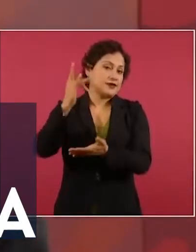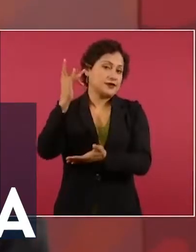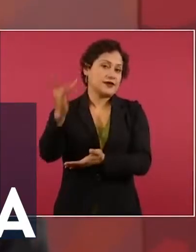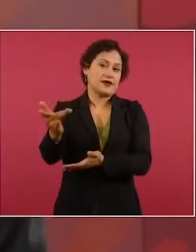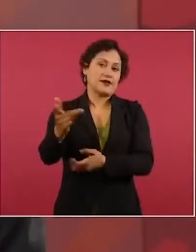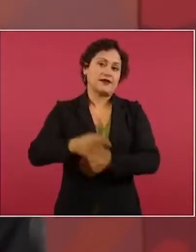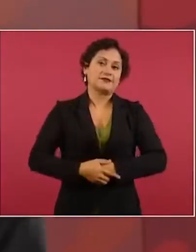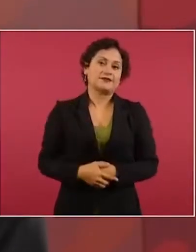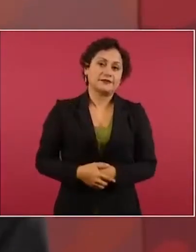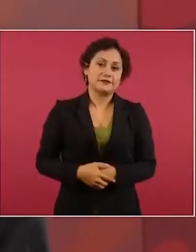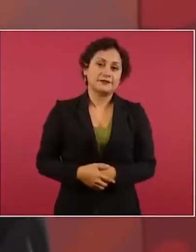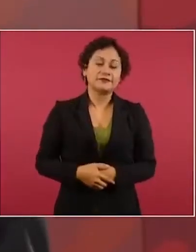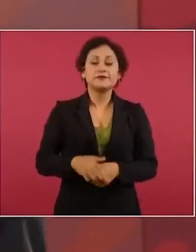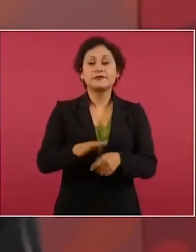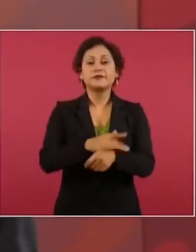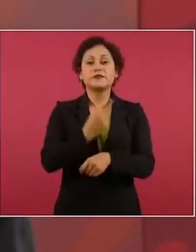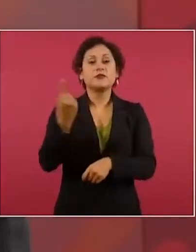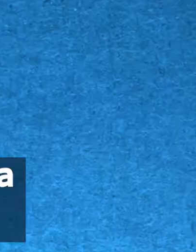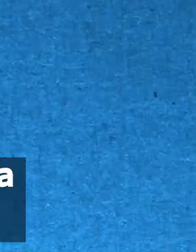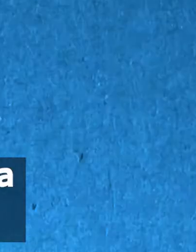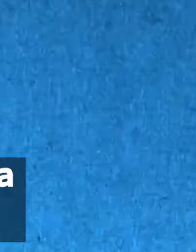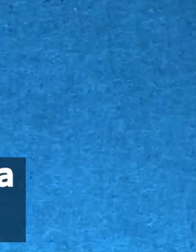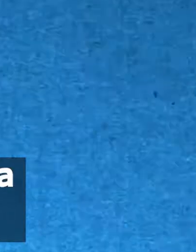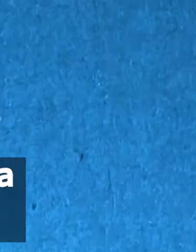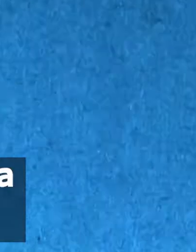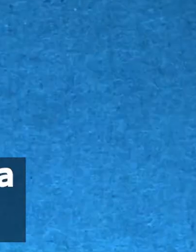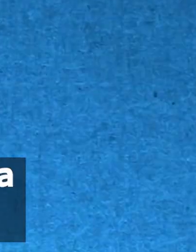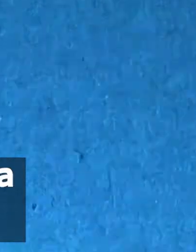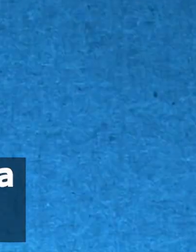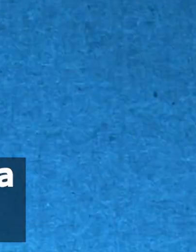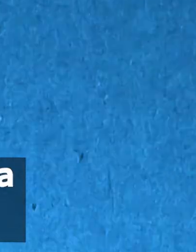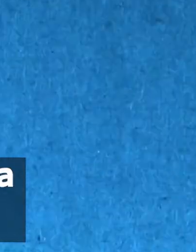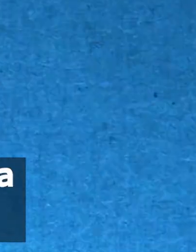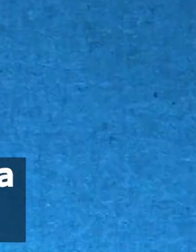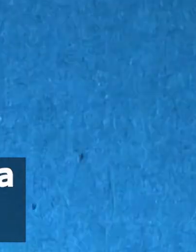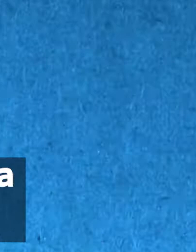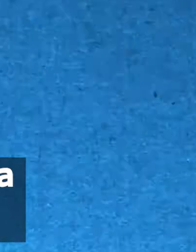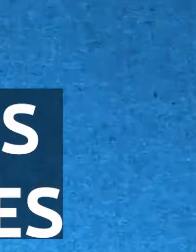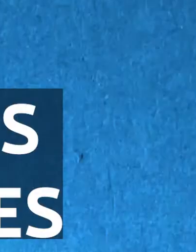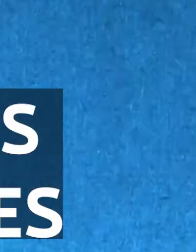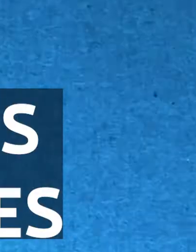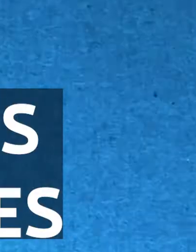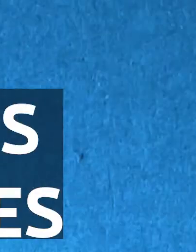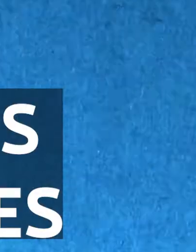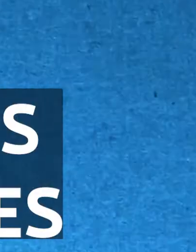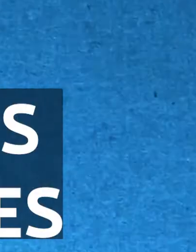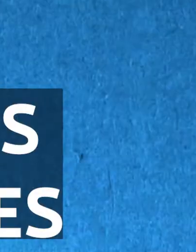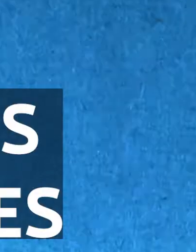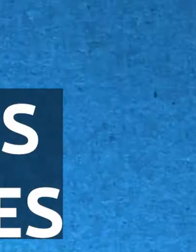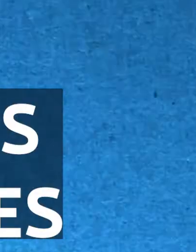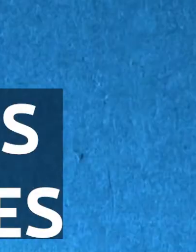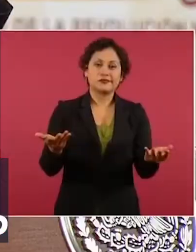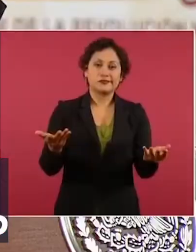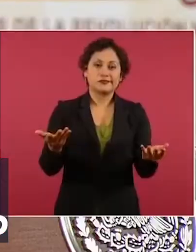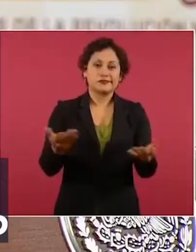a su propuesta. Hicieron a un lado la politiquería. Y confía en que la Cámara de Diputados aprobará las